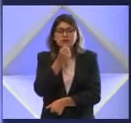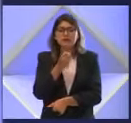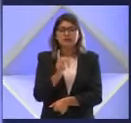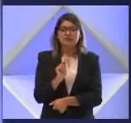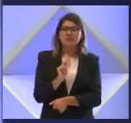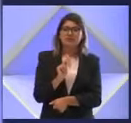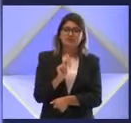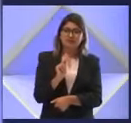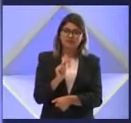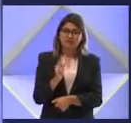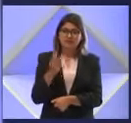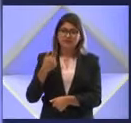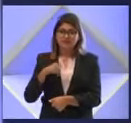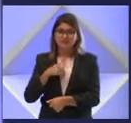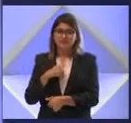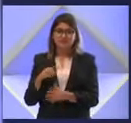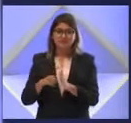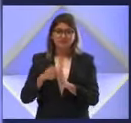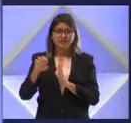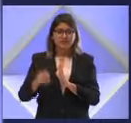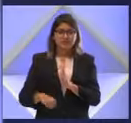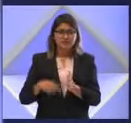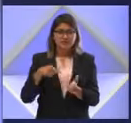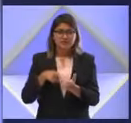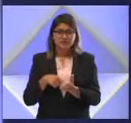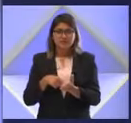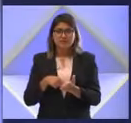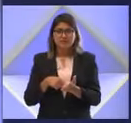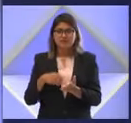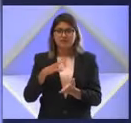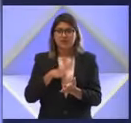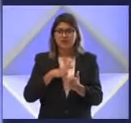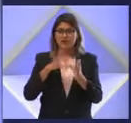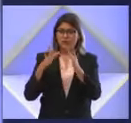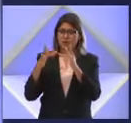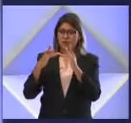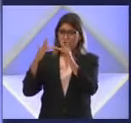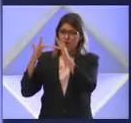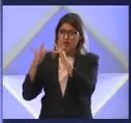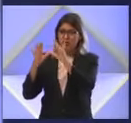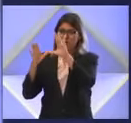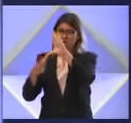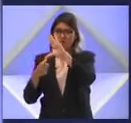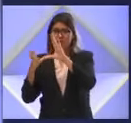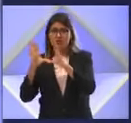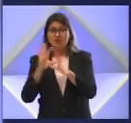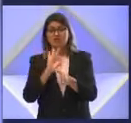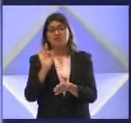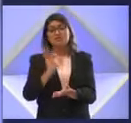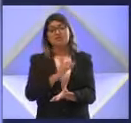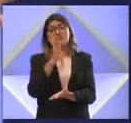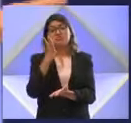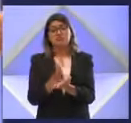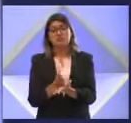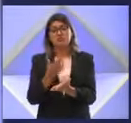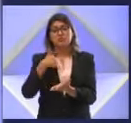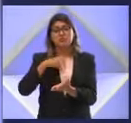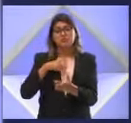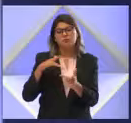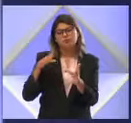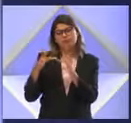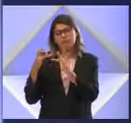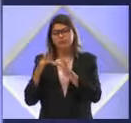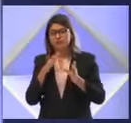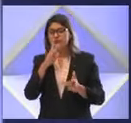donde definitivamente a conectividad satelital puede ser la única opción y creo que en la medida y me